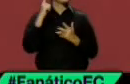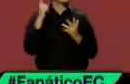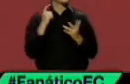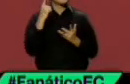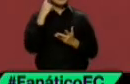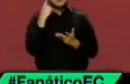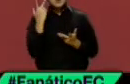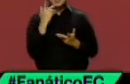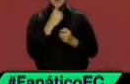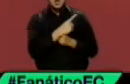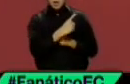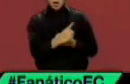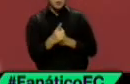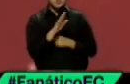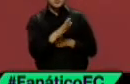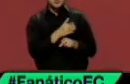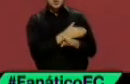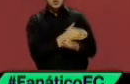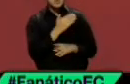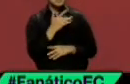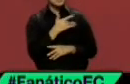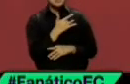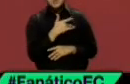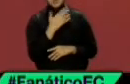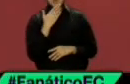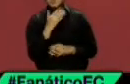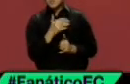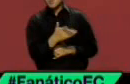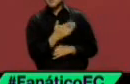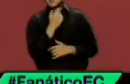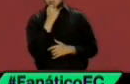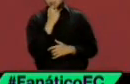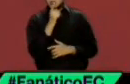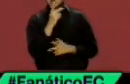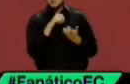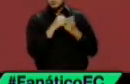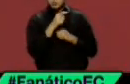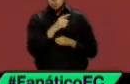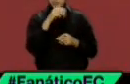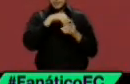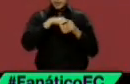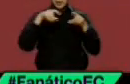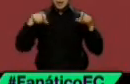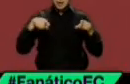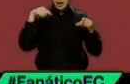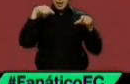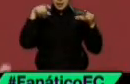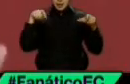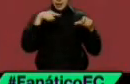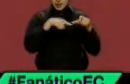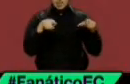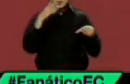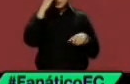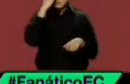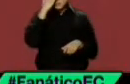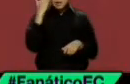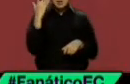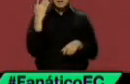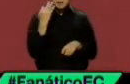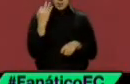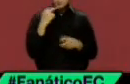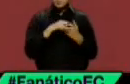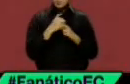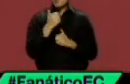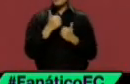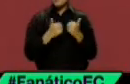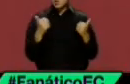el feedback de los jugadores, qué han sentido ellos, dónde ven que han tenido dificultades, porque dentro del campo ellos sienten y padecen realmente lo que